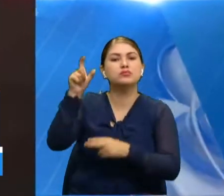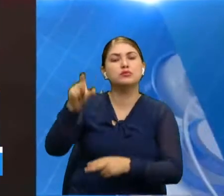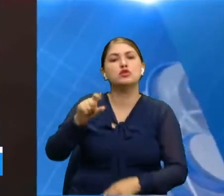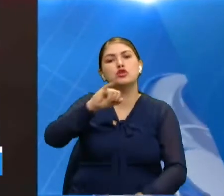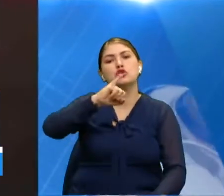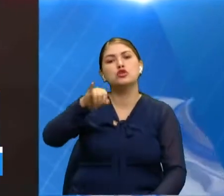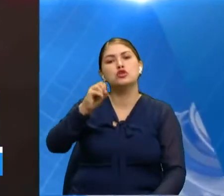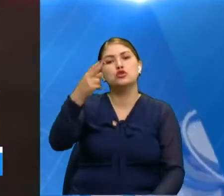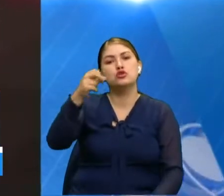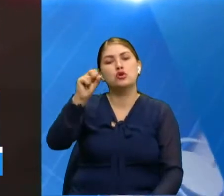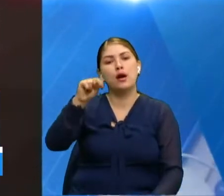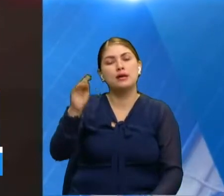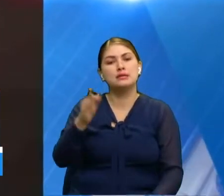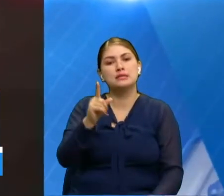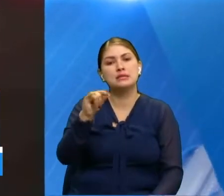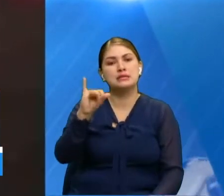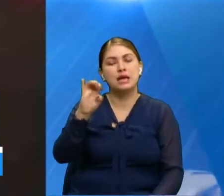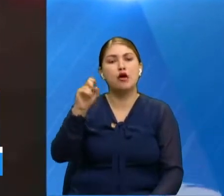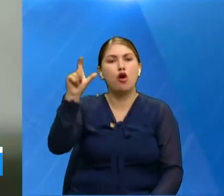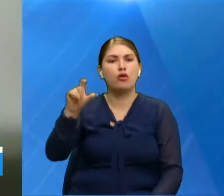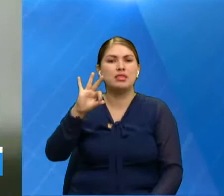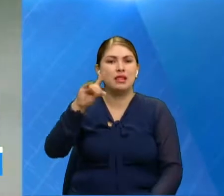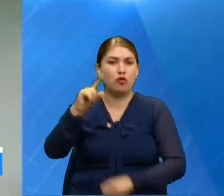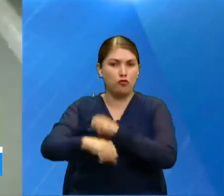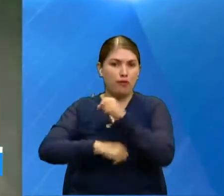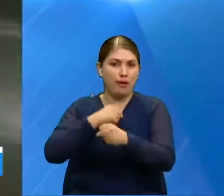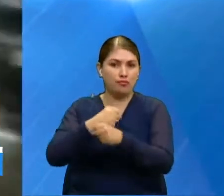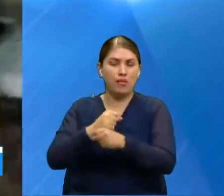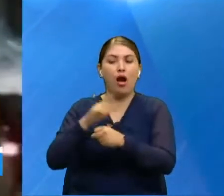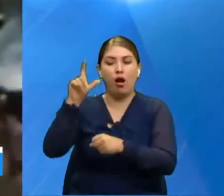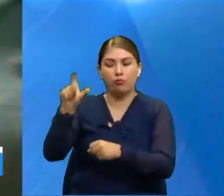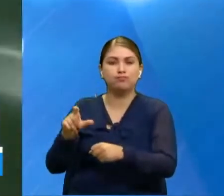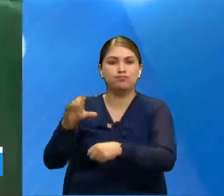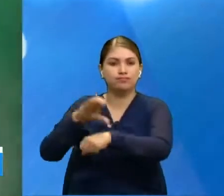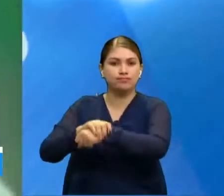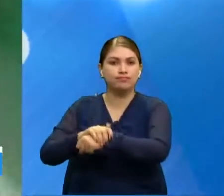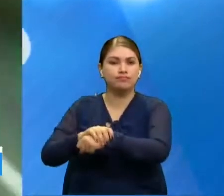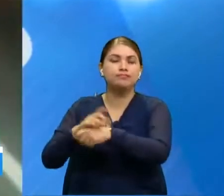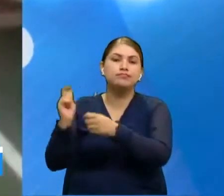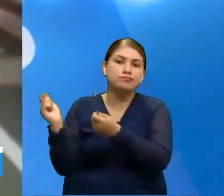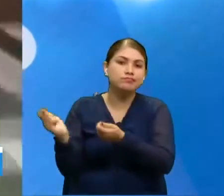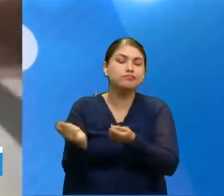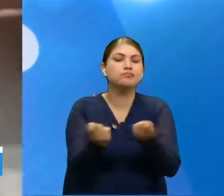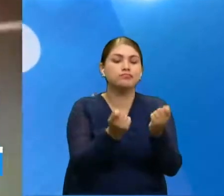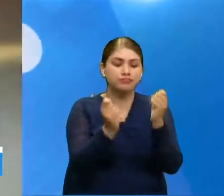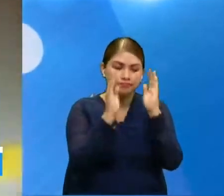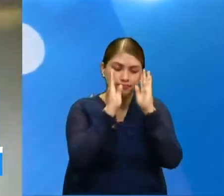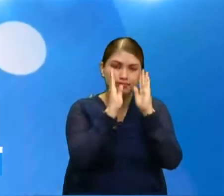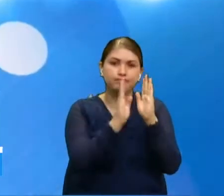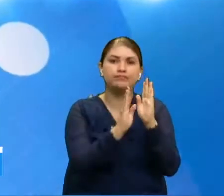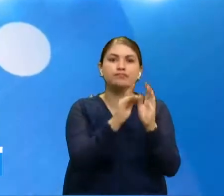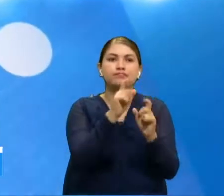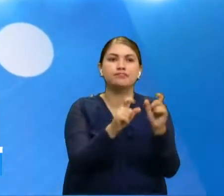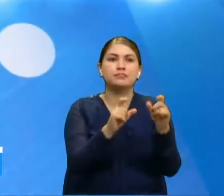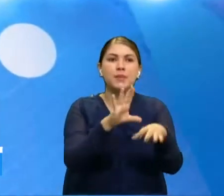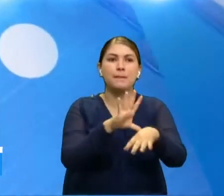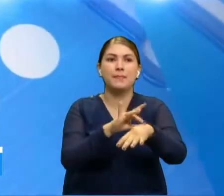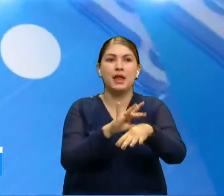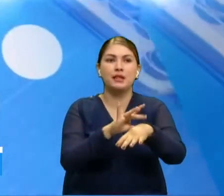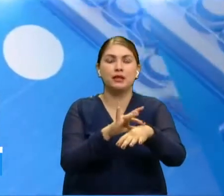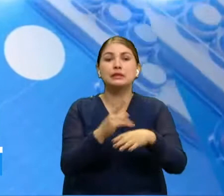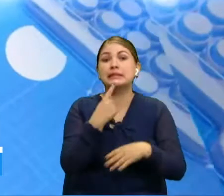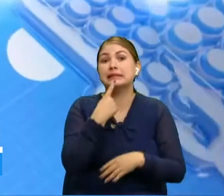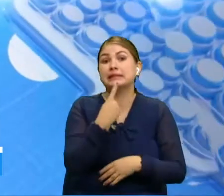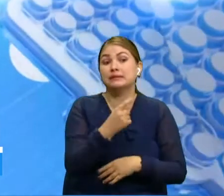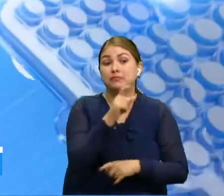Joan Sáenz, de 31 años de edad. El hombre fue conducido a un centro asistencial de la ciudad, donde fue valorado por personal médico. Y lo